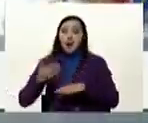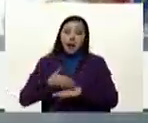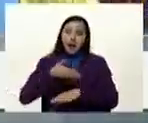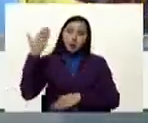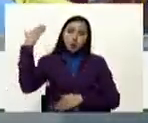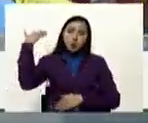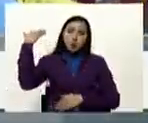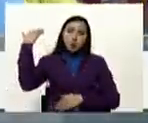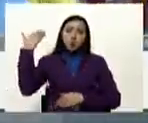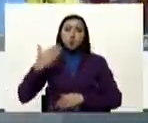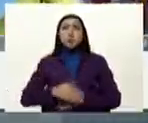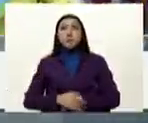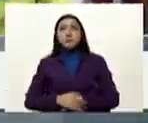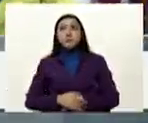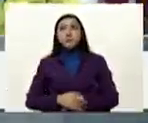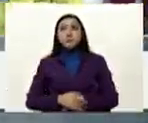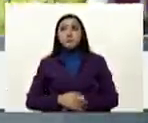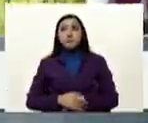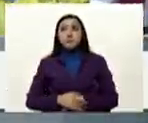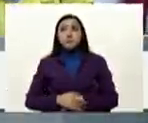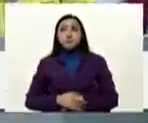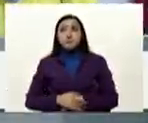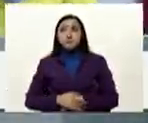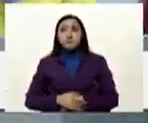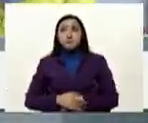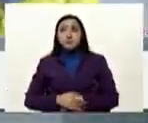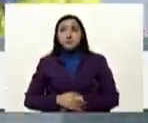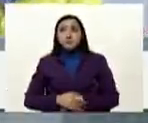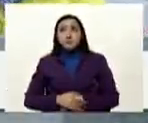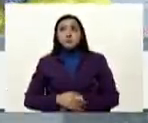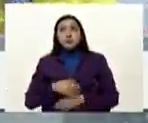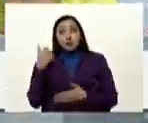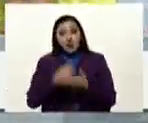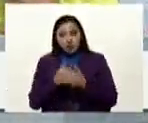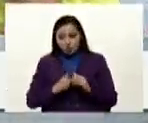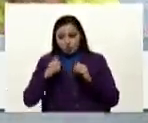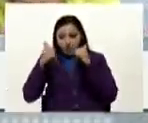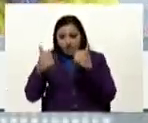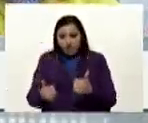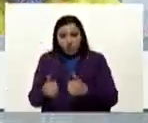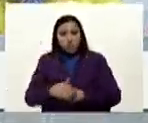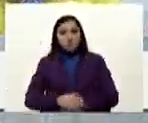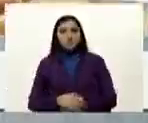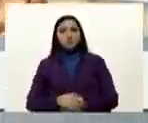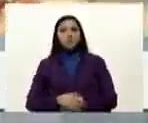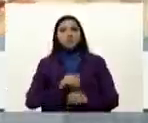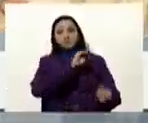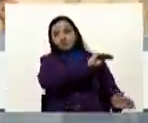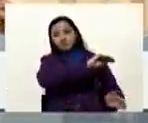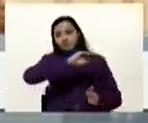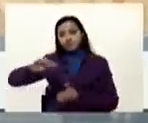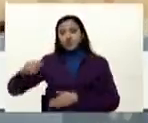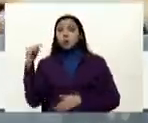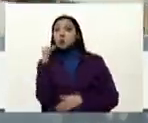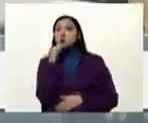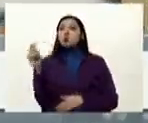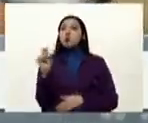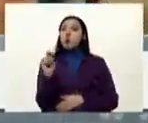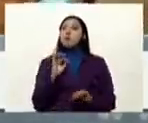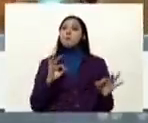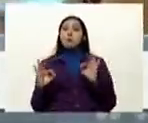época que esta lucha arrancó. Bueno, fíjense ustedes, mes de octubre uno va preparando